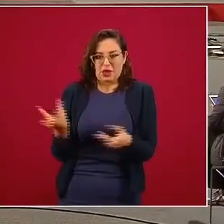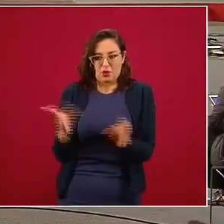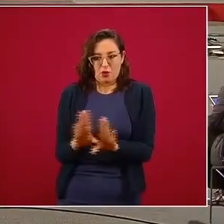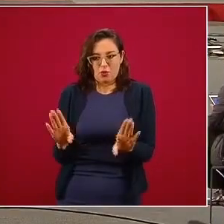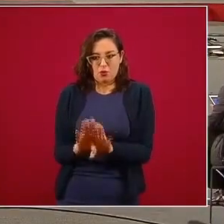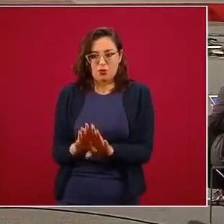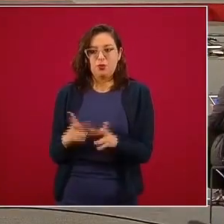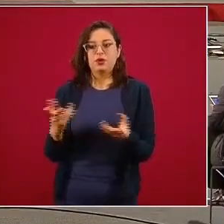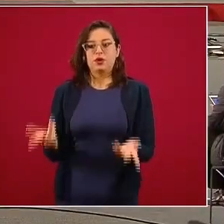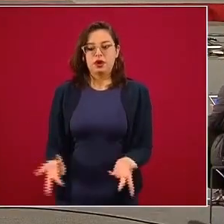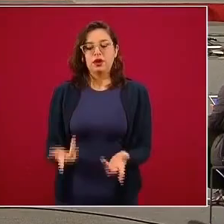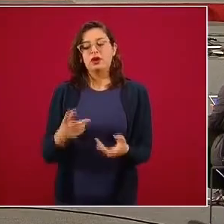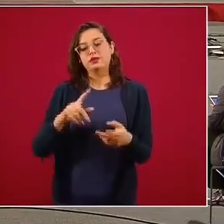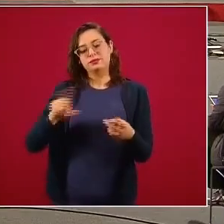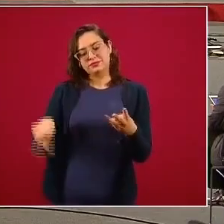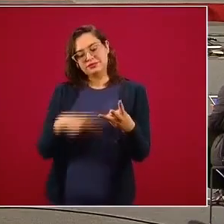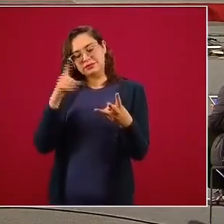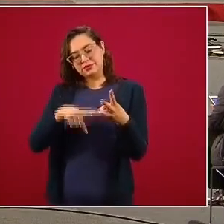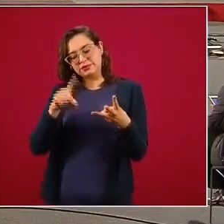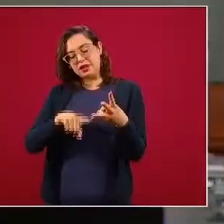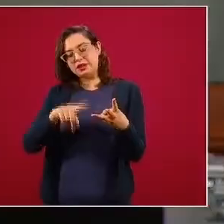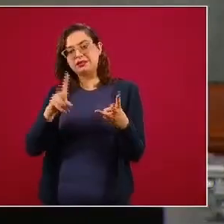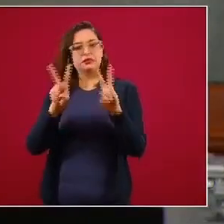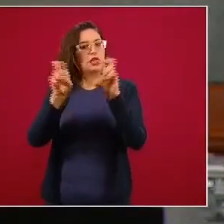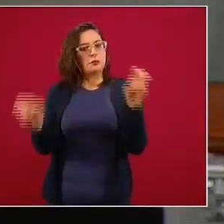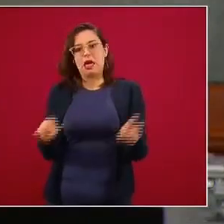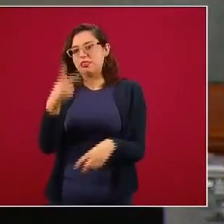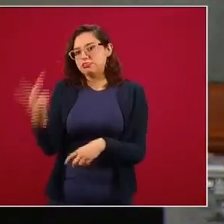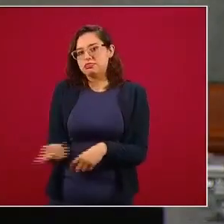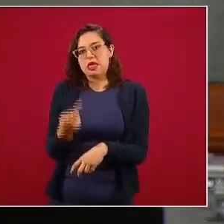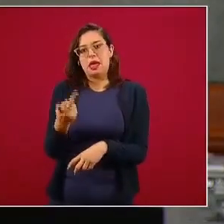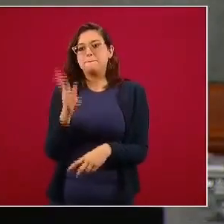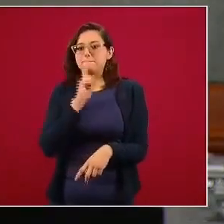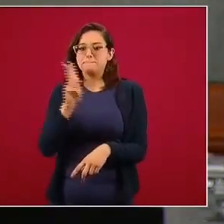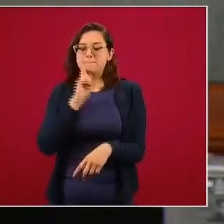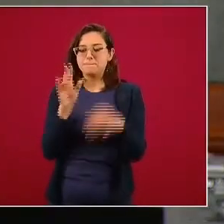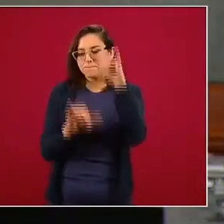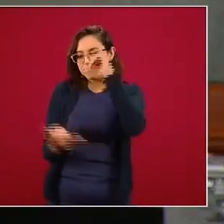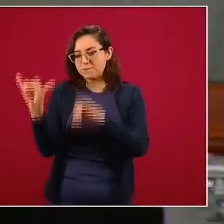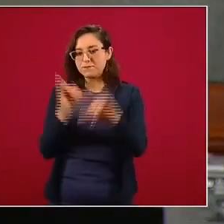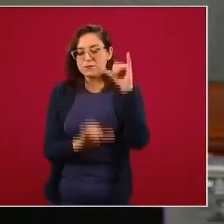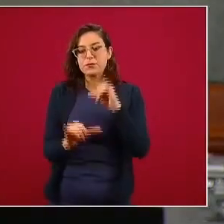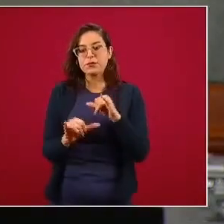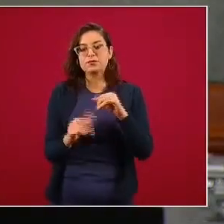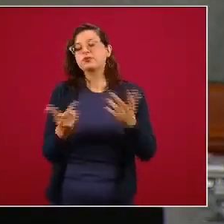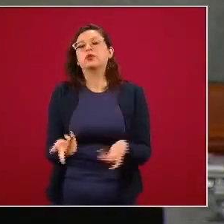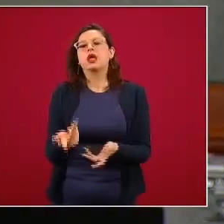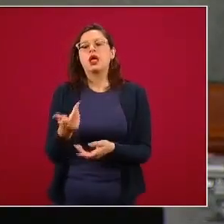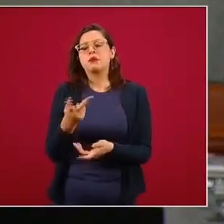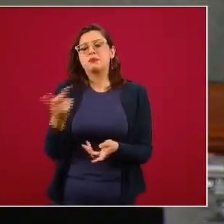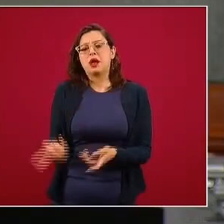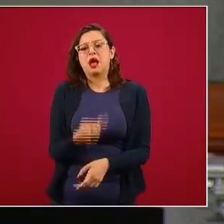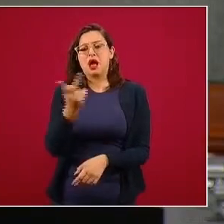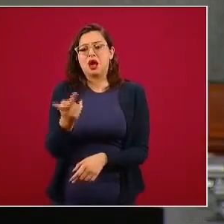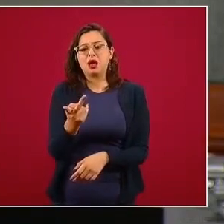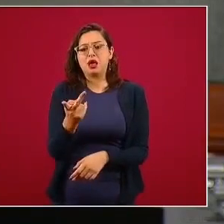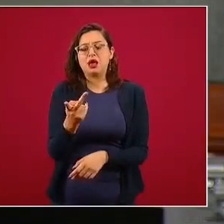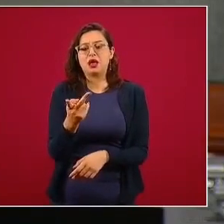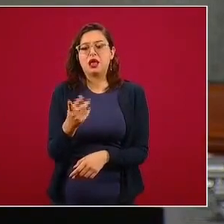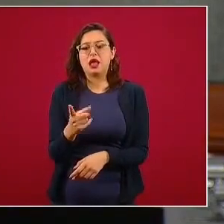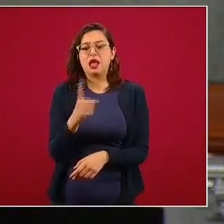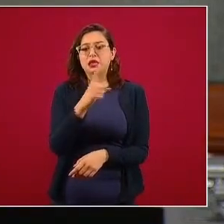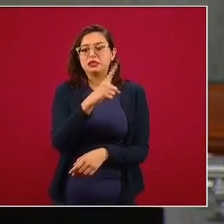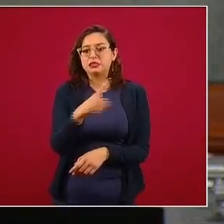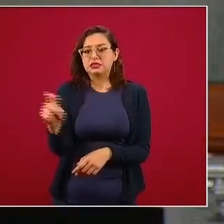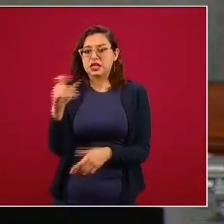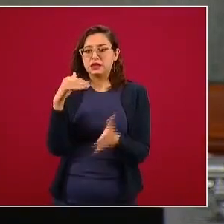Siempre, aquí hay una que se me hace un poquito, no sé si es disparatada, pero que si habría la posibilidad de hacerle las pruebas a los 100